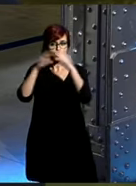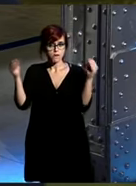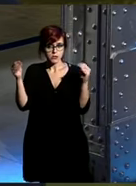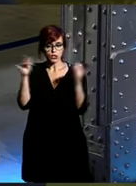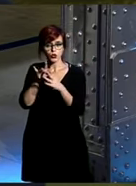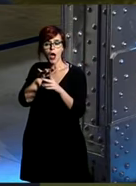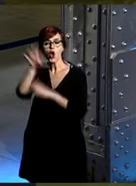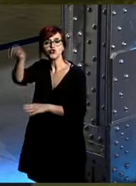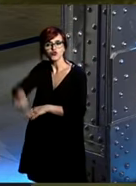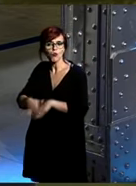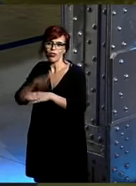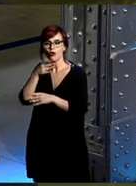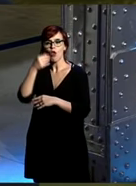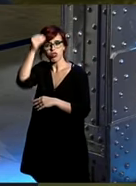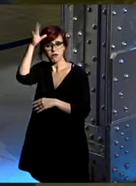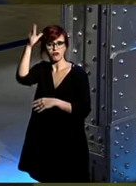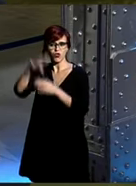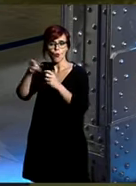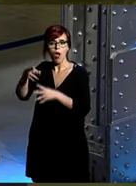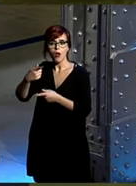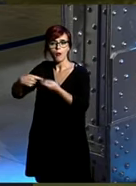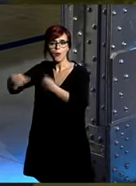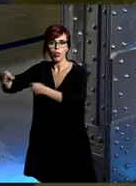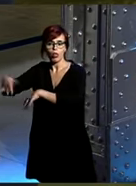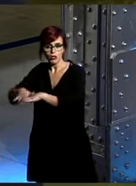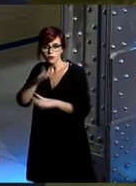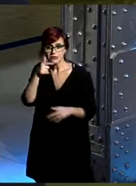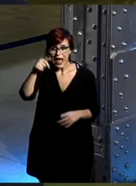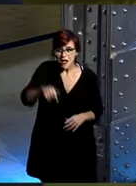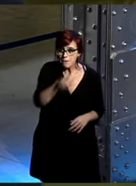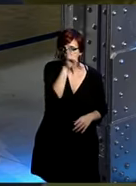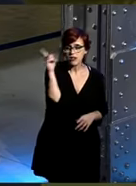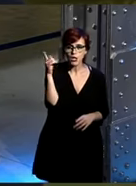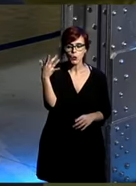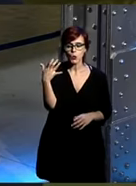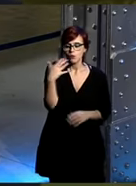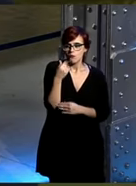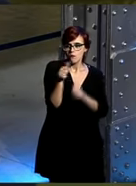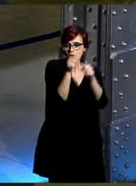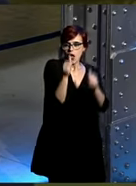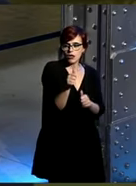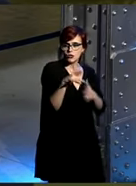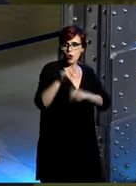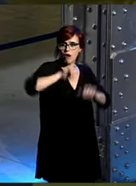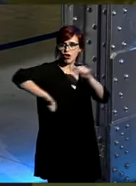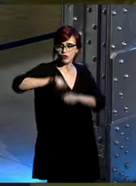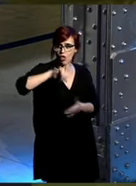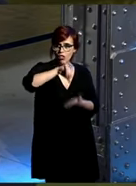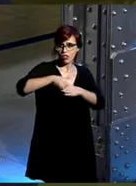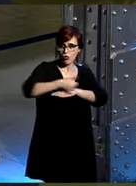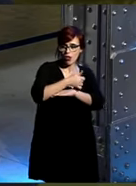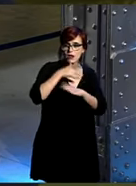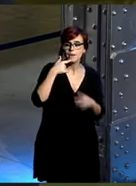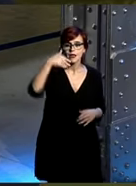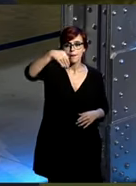de consumo de conocimiento. Un laboratorio ciudadano. Tenemos en Madrid, para mí, un ejemplo esencial de laboratorio ciudadano y reconocido